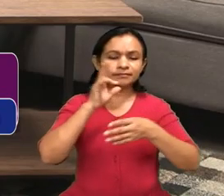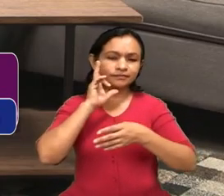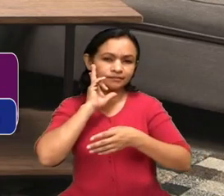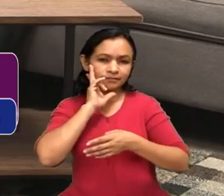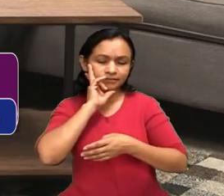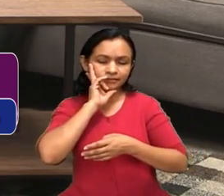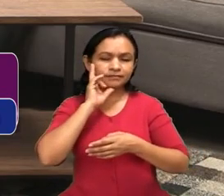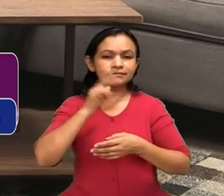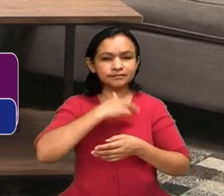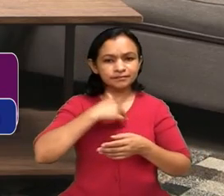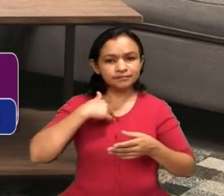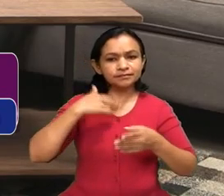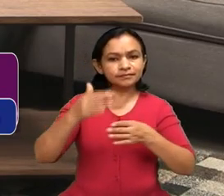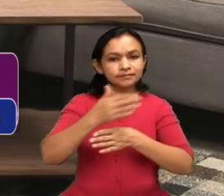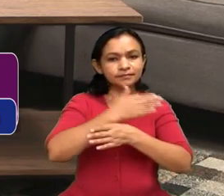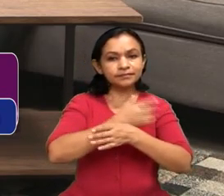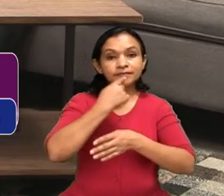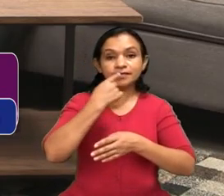llamaba.